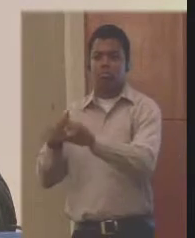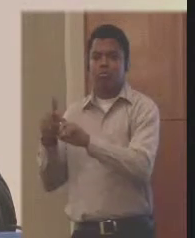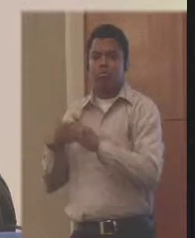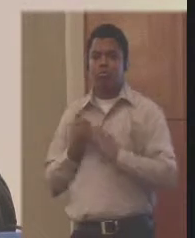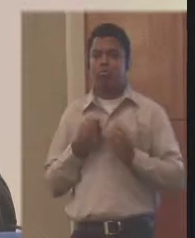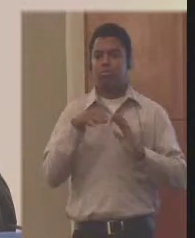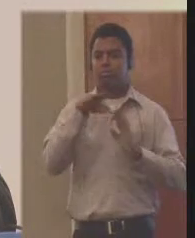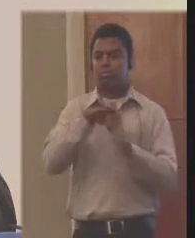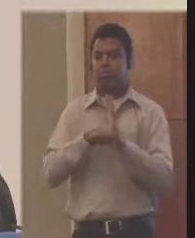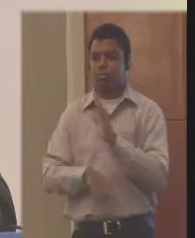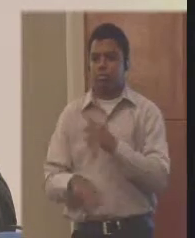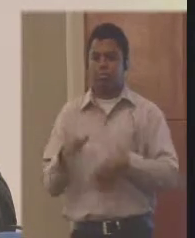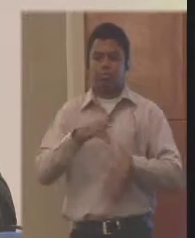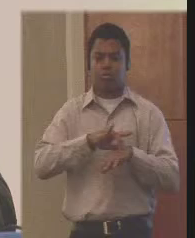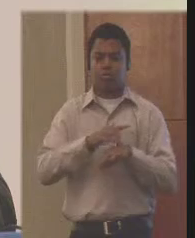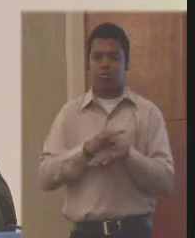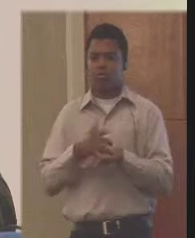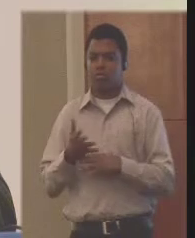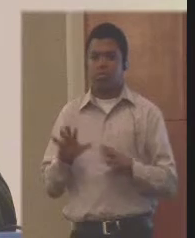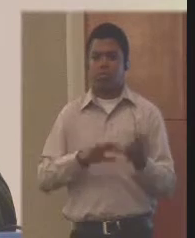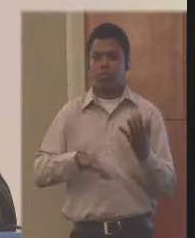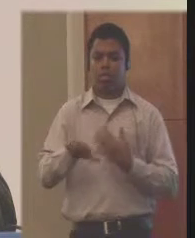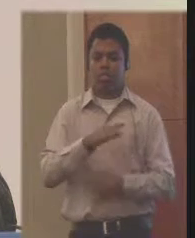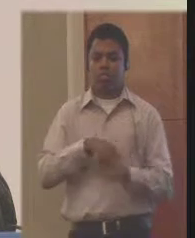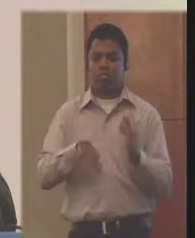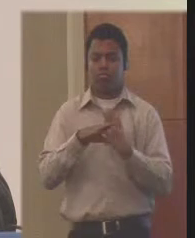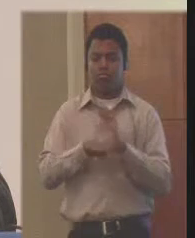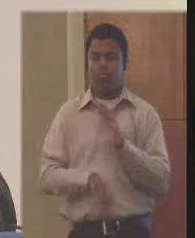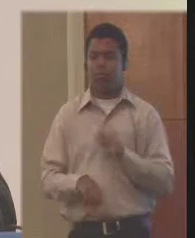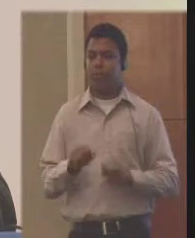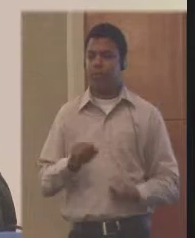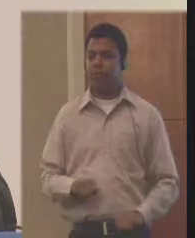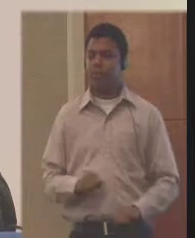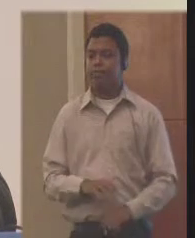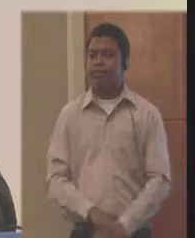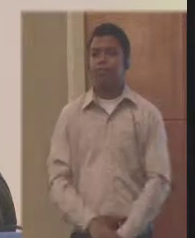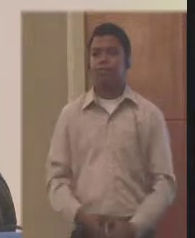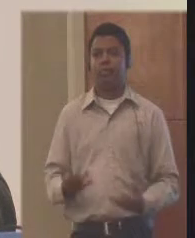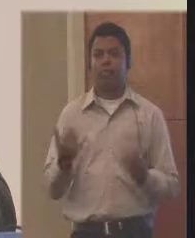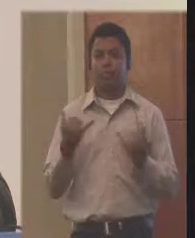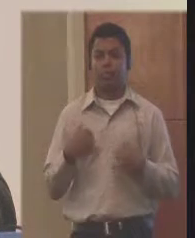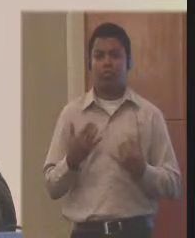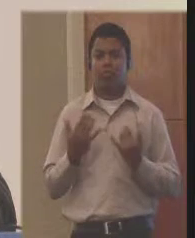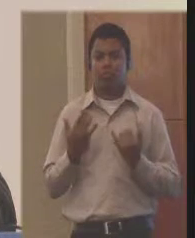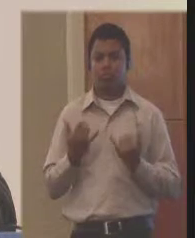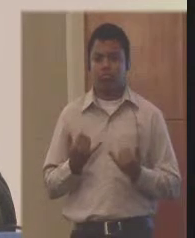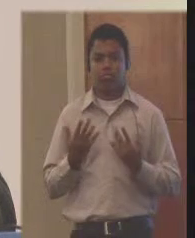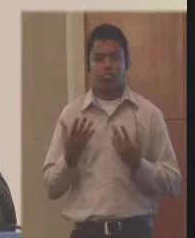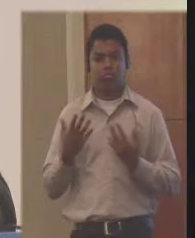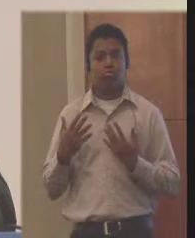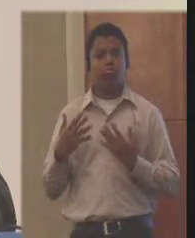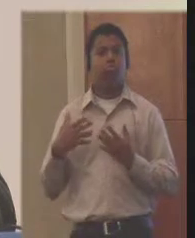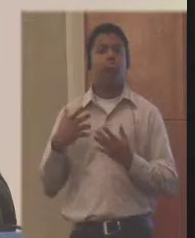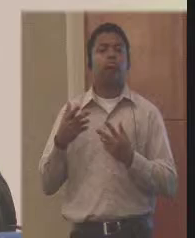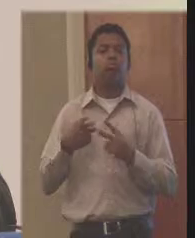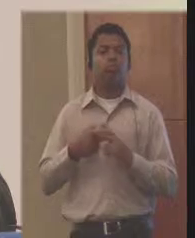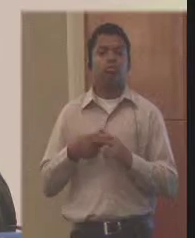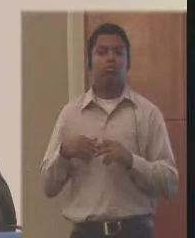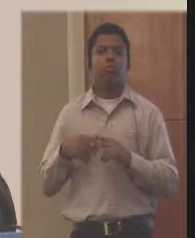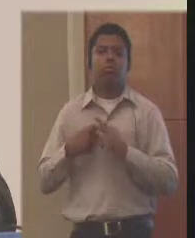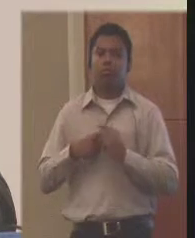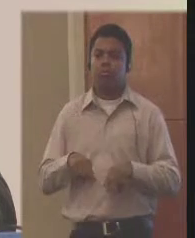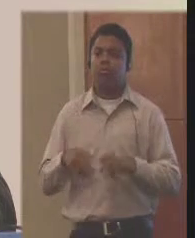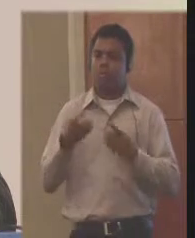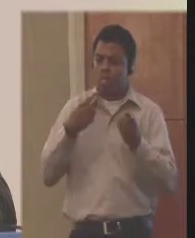desastres. Y se abre también la posibilidad de un diálogo con gobiernos y